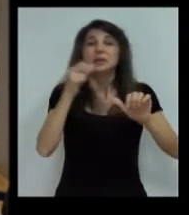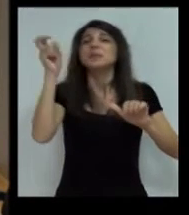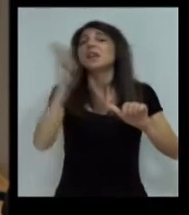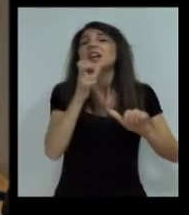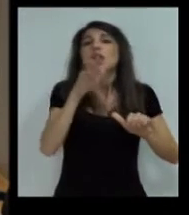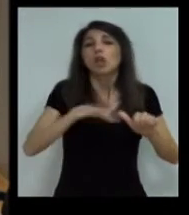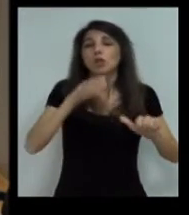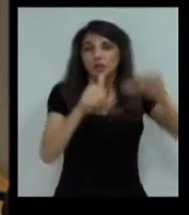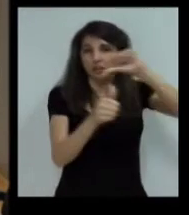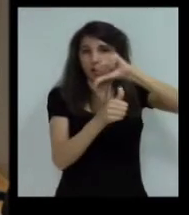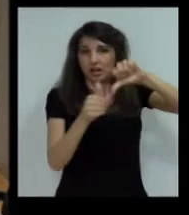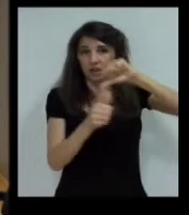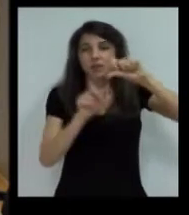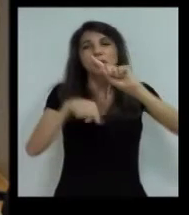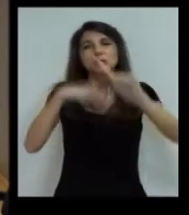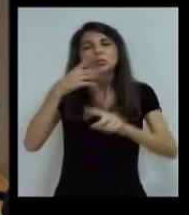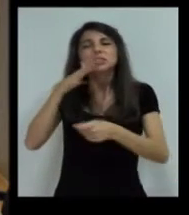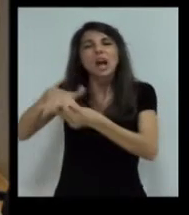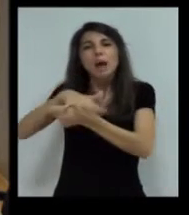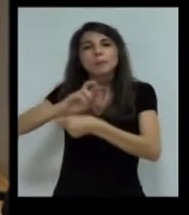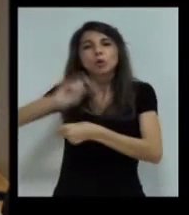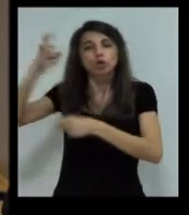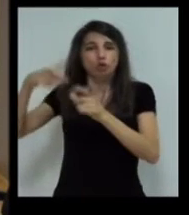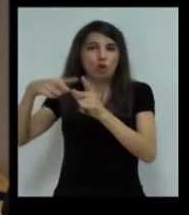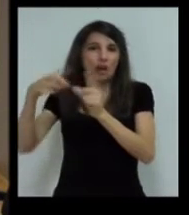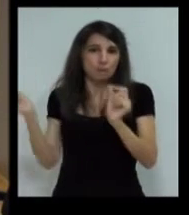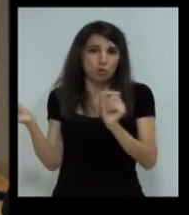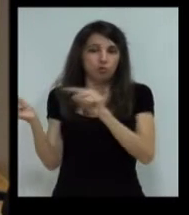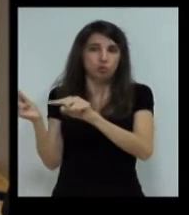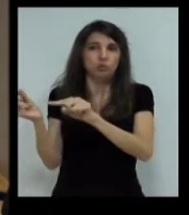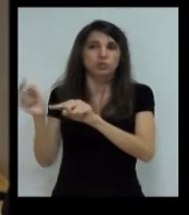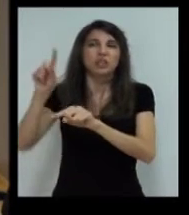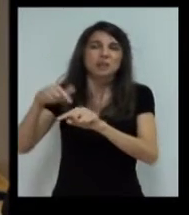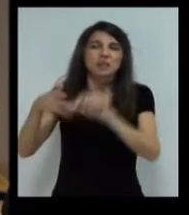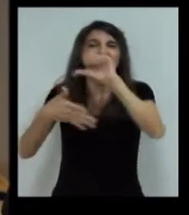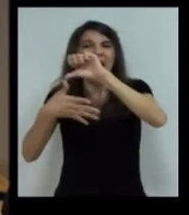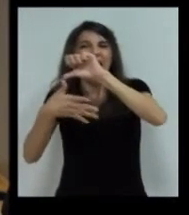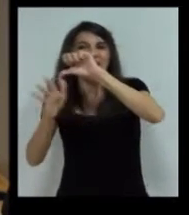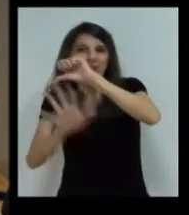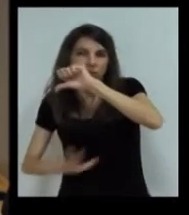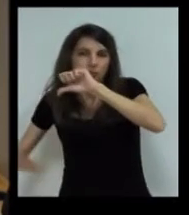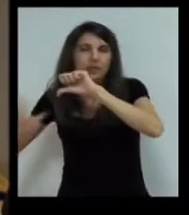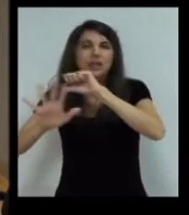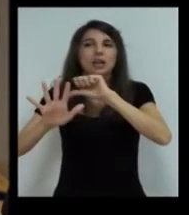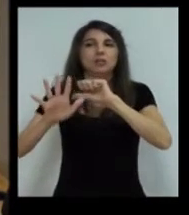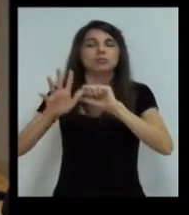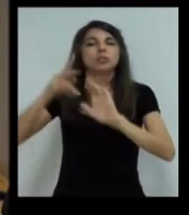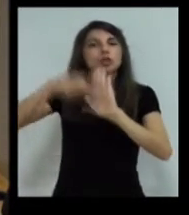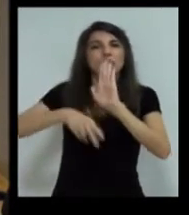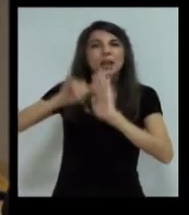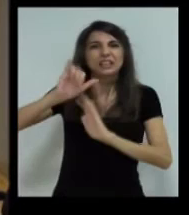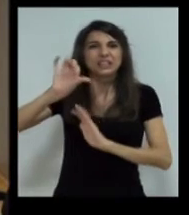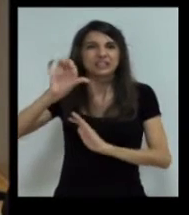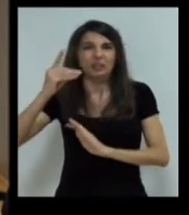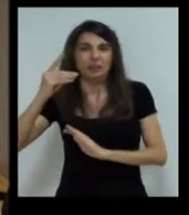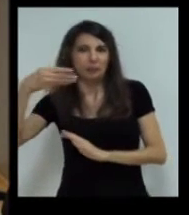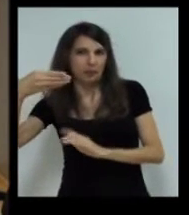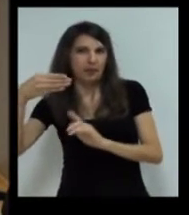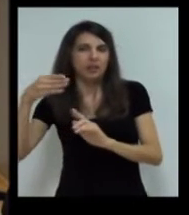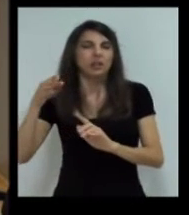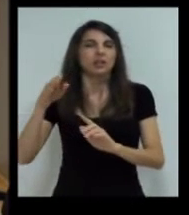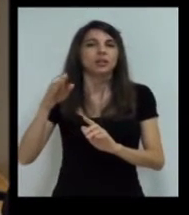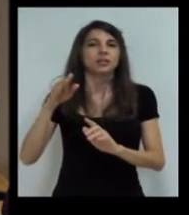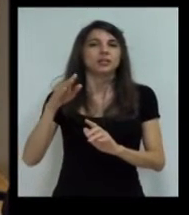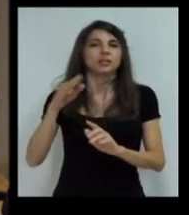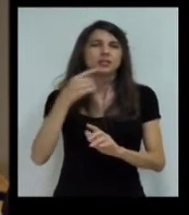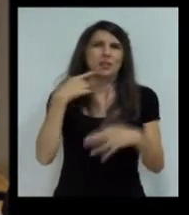otro ámbito que es el japonés latinoamericano, que es la norma ISDB, ISDBT. Japonés latinoamericano,